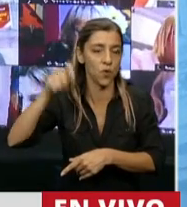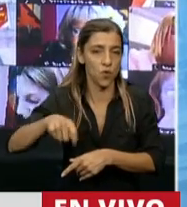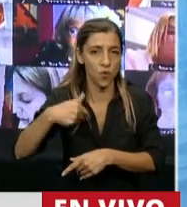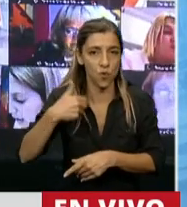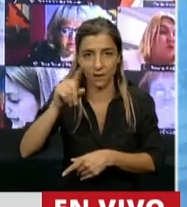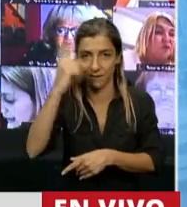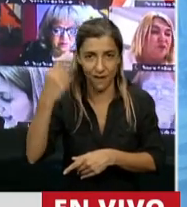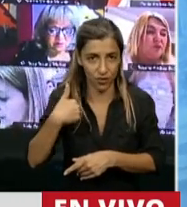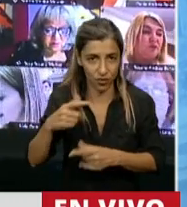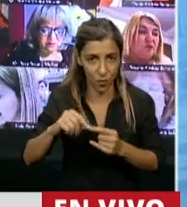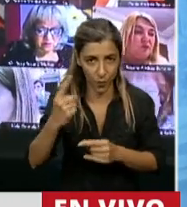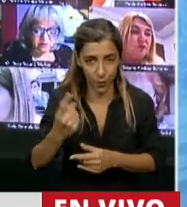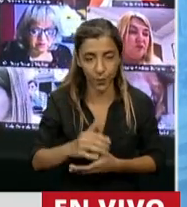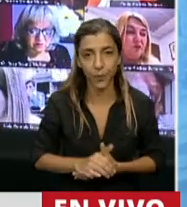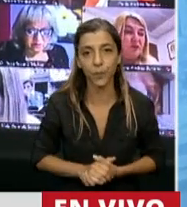la jueza